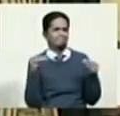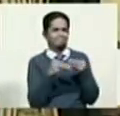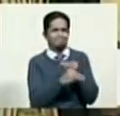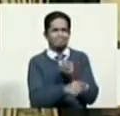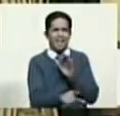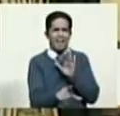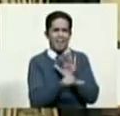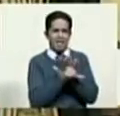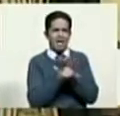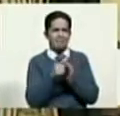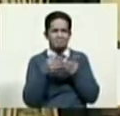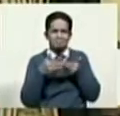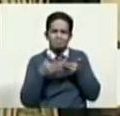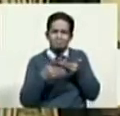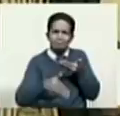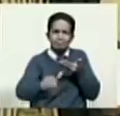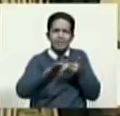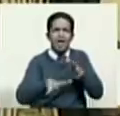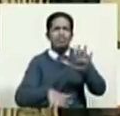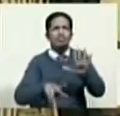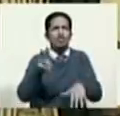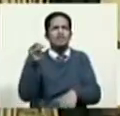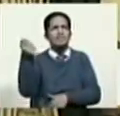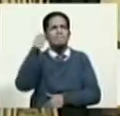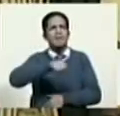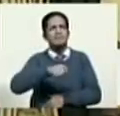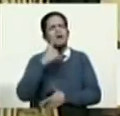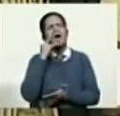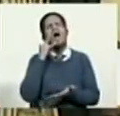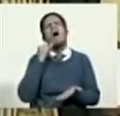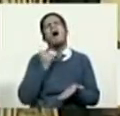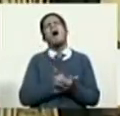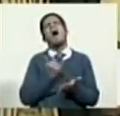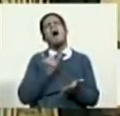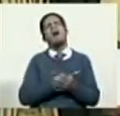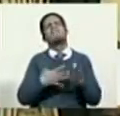a dar 12 meses para ver si convocan a elecciones.